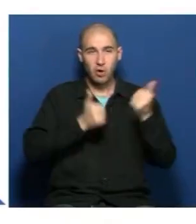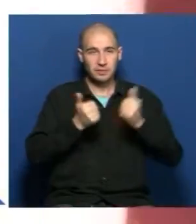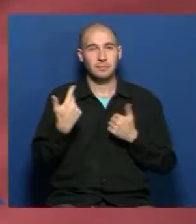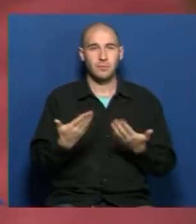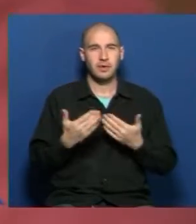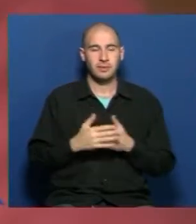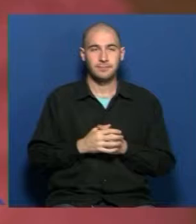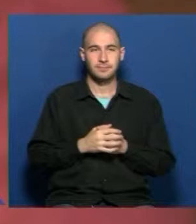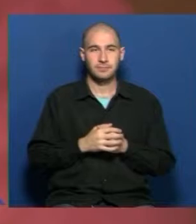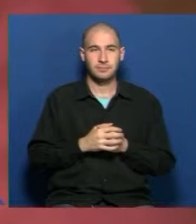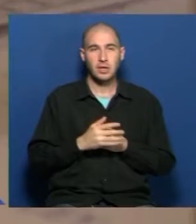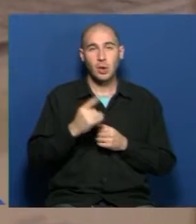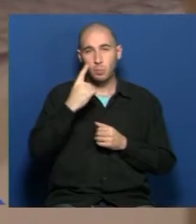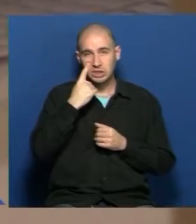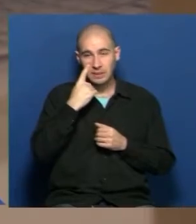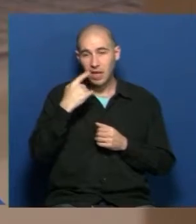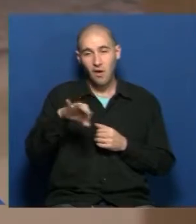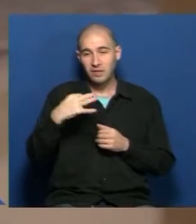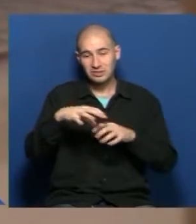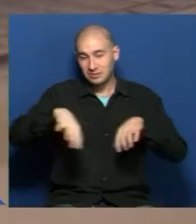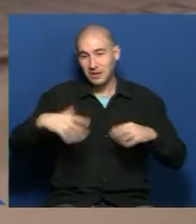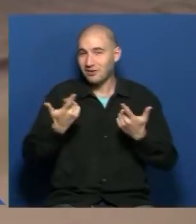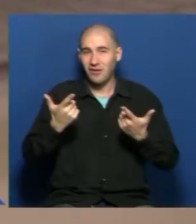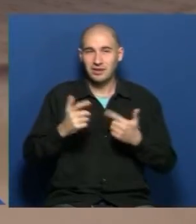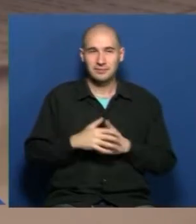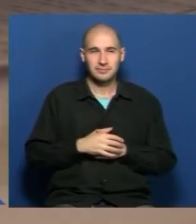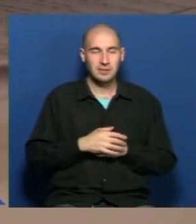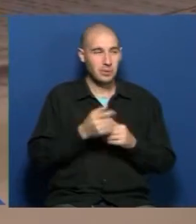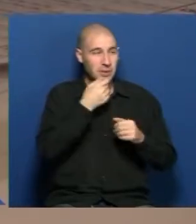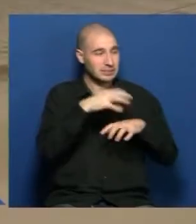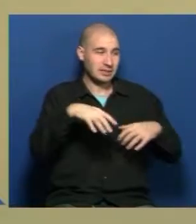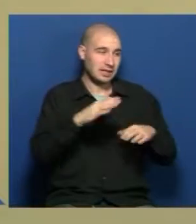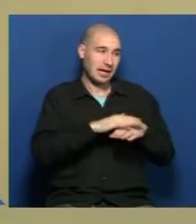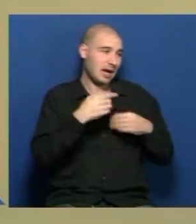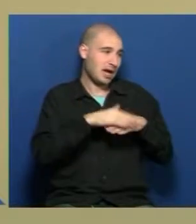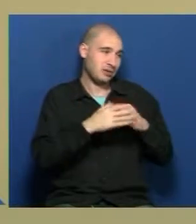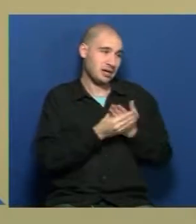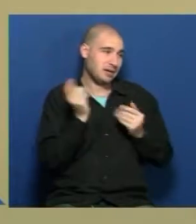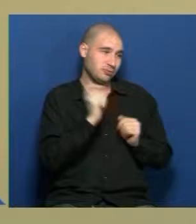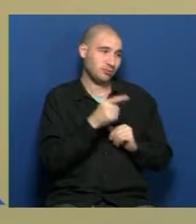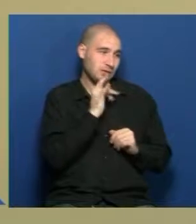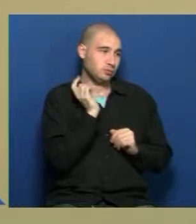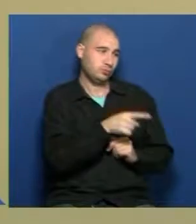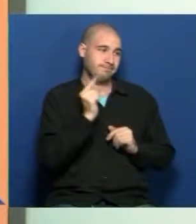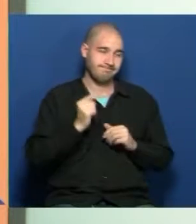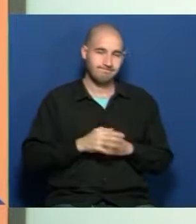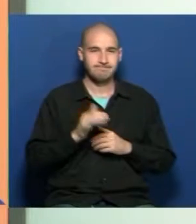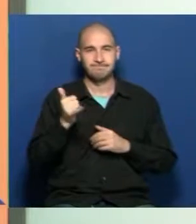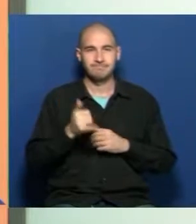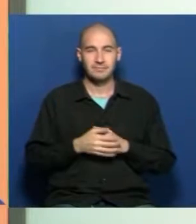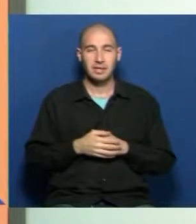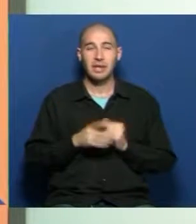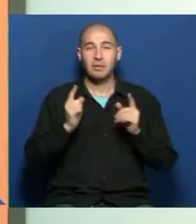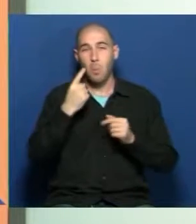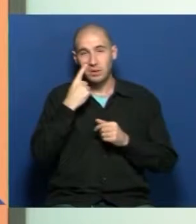competir. Si el municipio no tiene obligación de desdoblar. Si desdobla, afronta los costos. Si desdobla, afronta los costos. Y